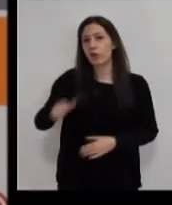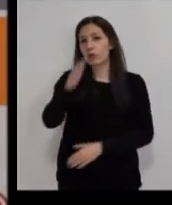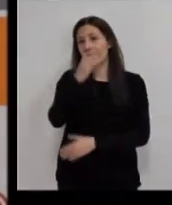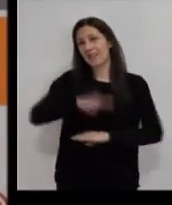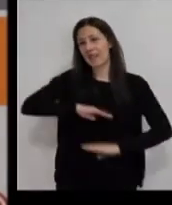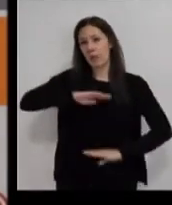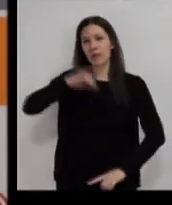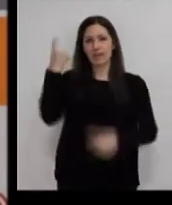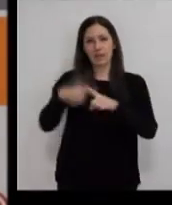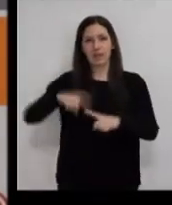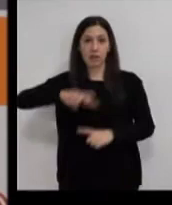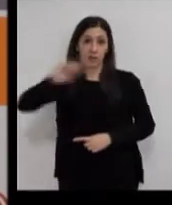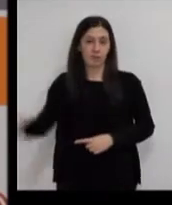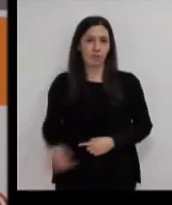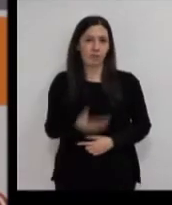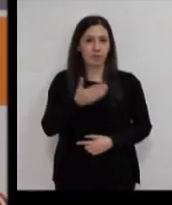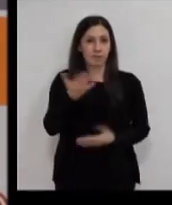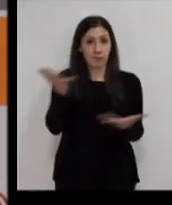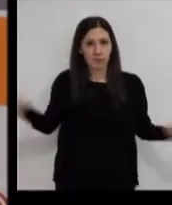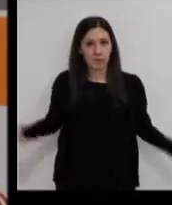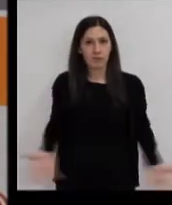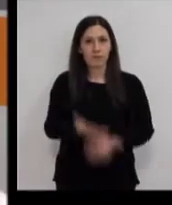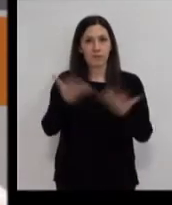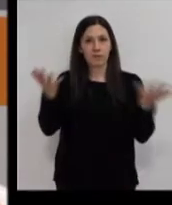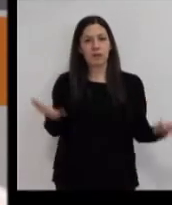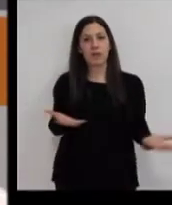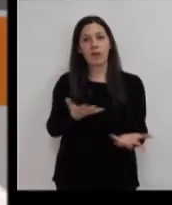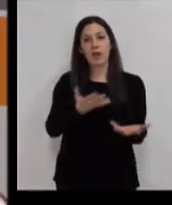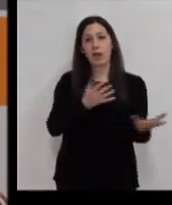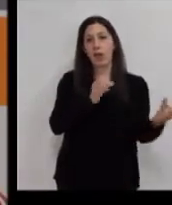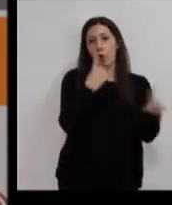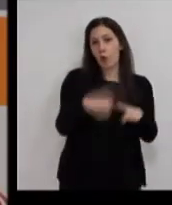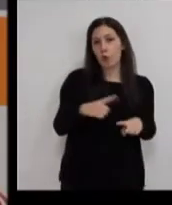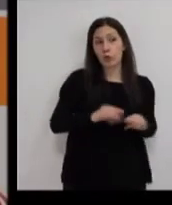oportunidad, y yo animo a todas las personas con diferentes capacidades